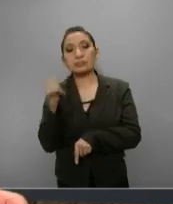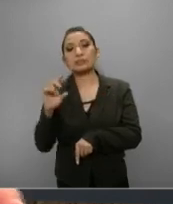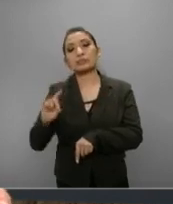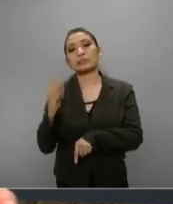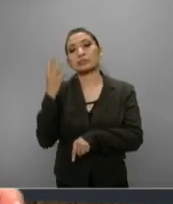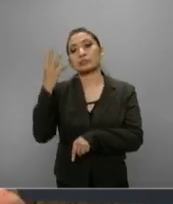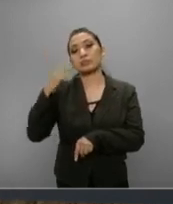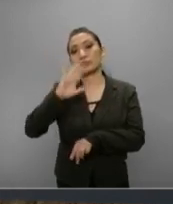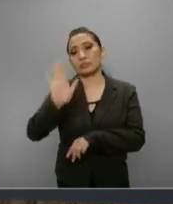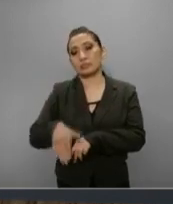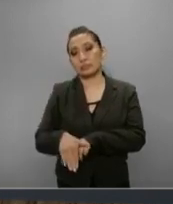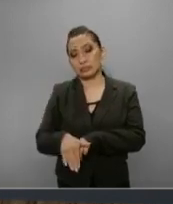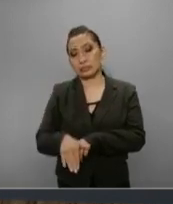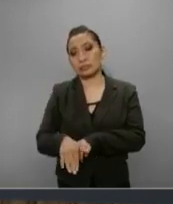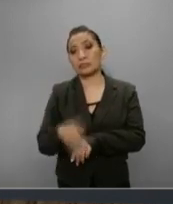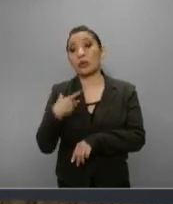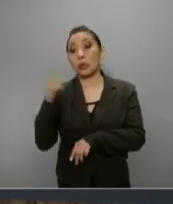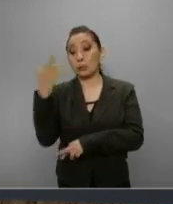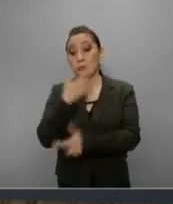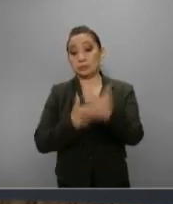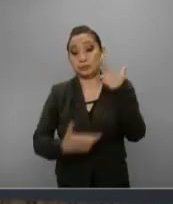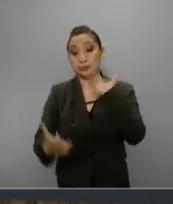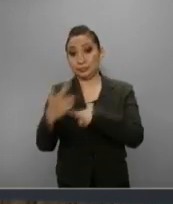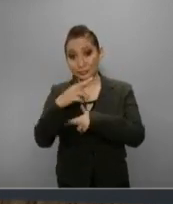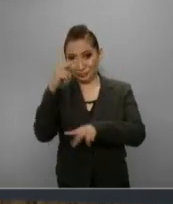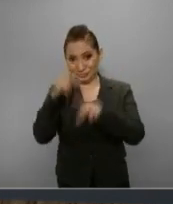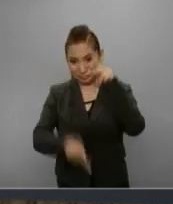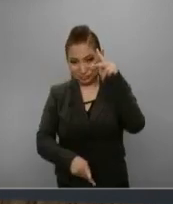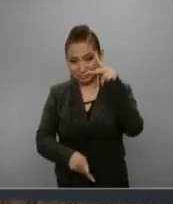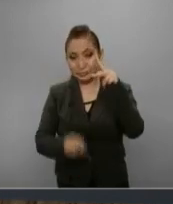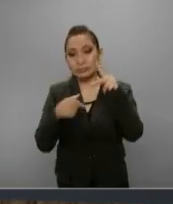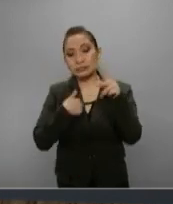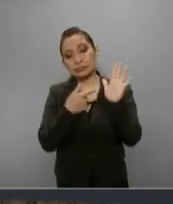y 34 fallecidos. Cuando regresemos del corte, tendremos